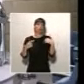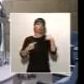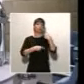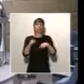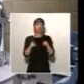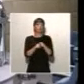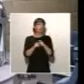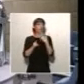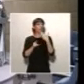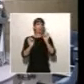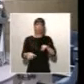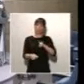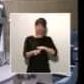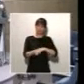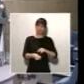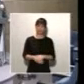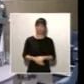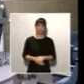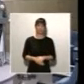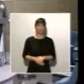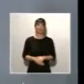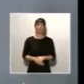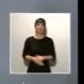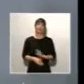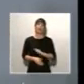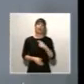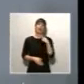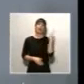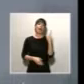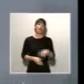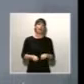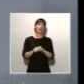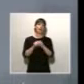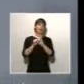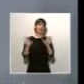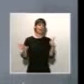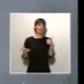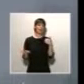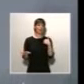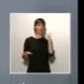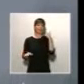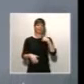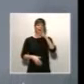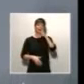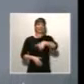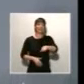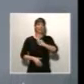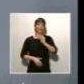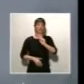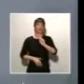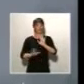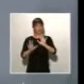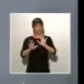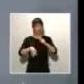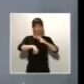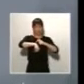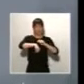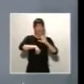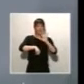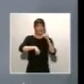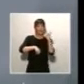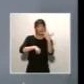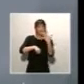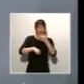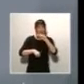Me alegro de la aclaración, porque alguna gente piensa que esta rueda de prensa no es en directo. Quisiera decir que son las cinco menos cinco de la tarde